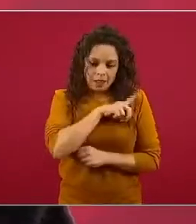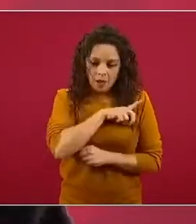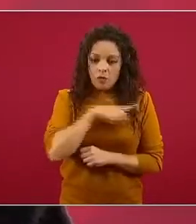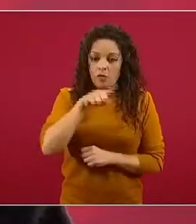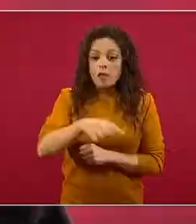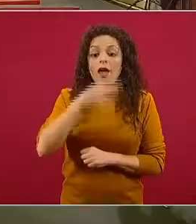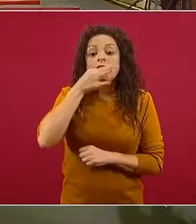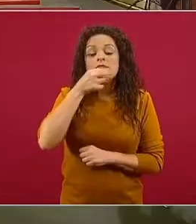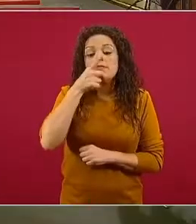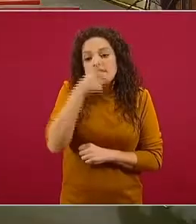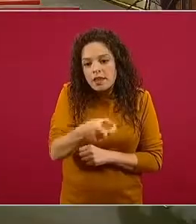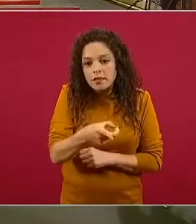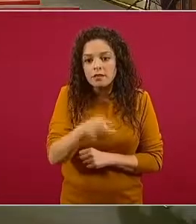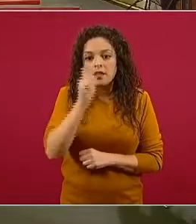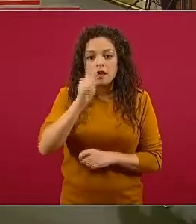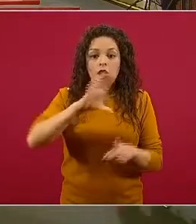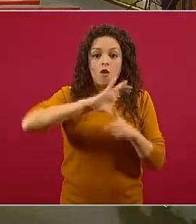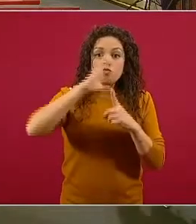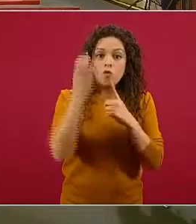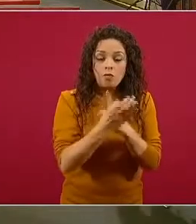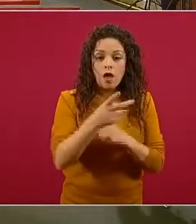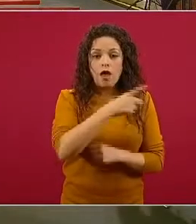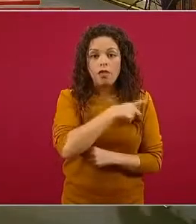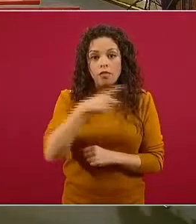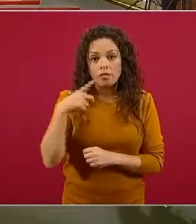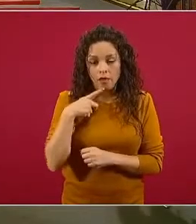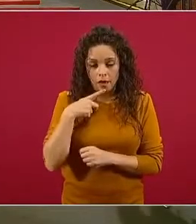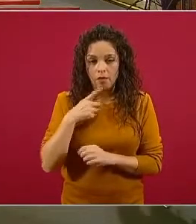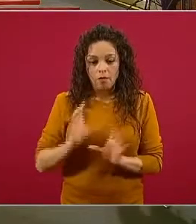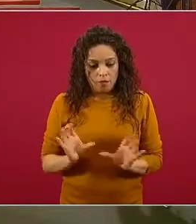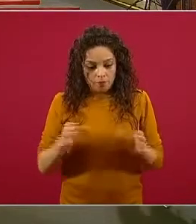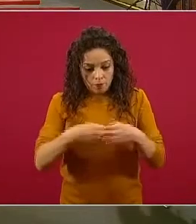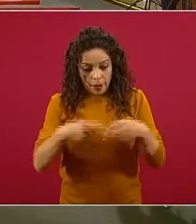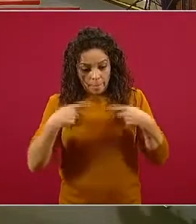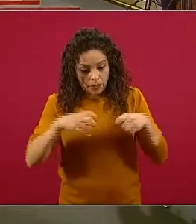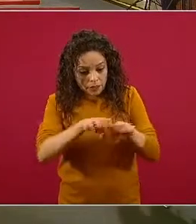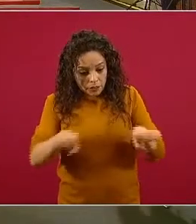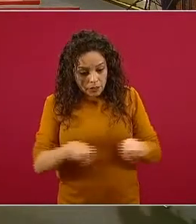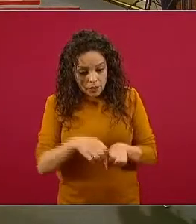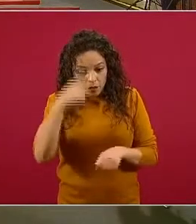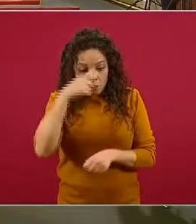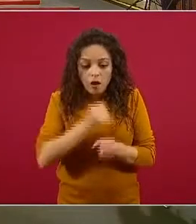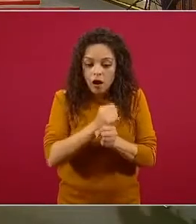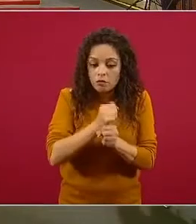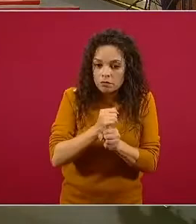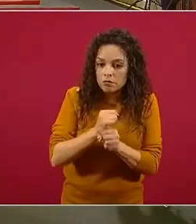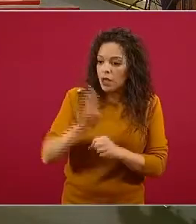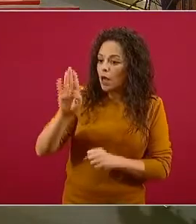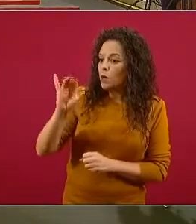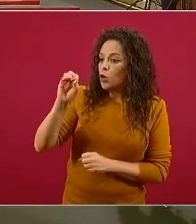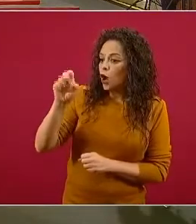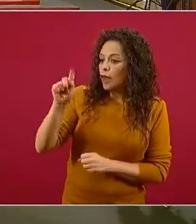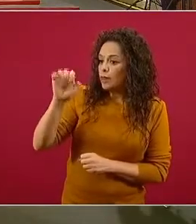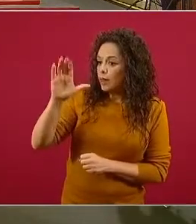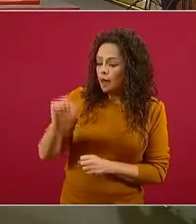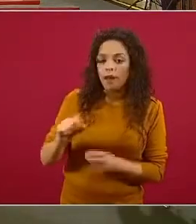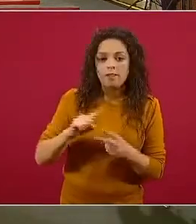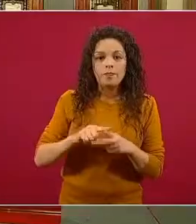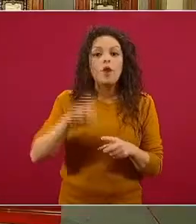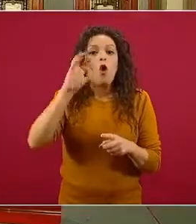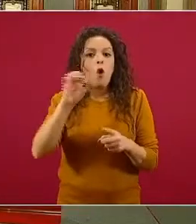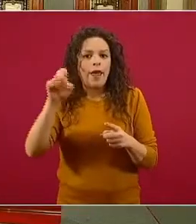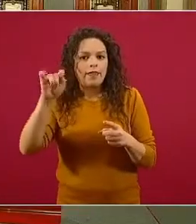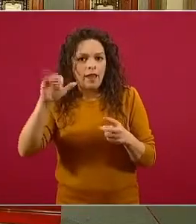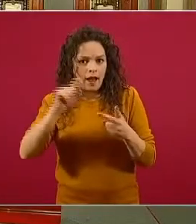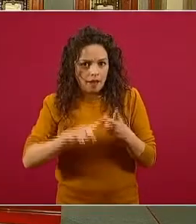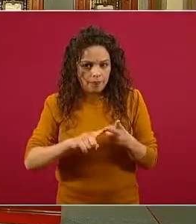establece que las comisiones deben tener un comité de investigación, un comité de bioética o ética en investigación y un